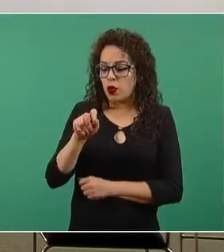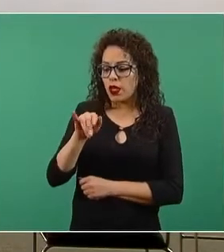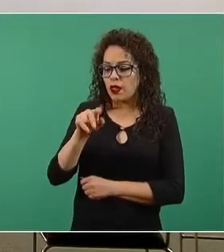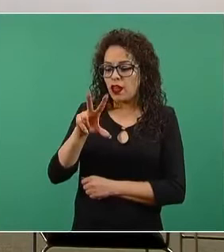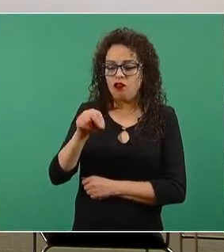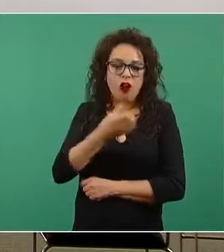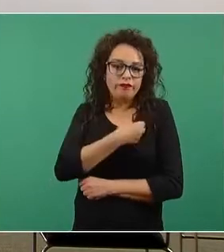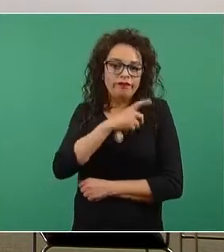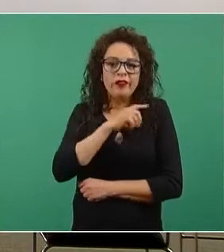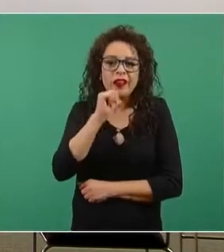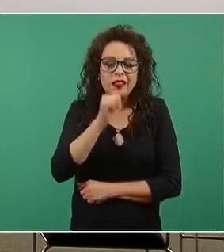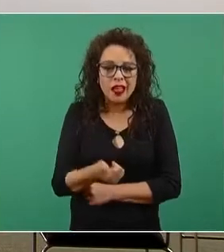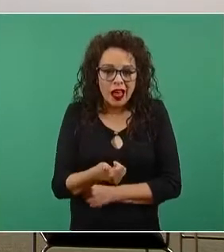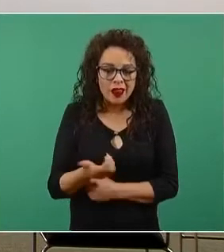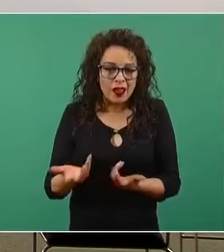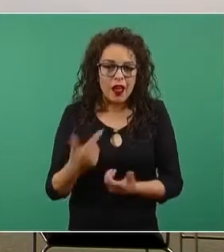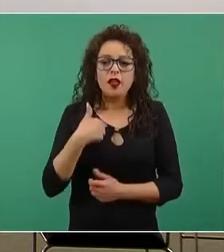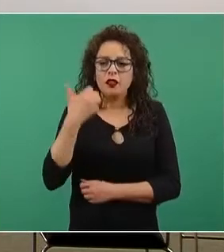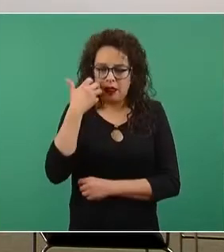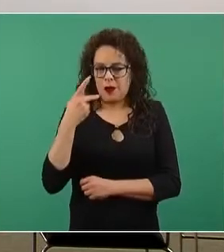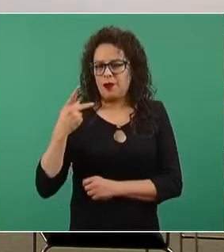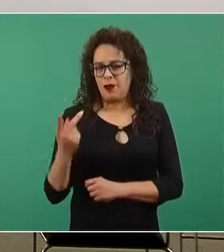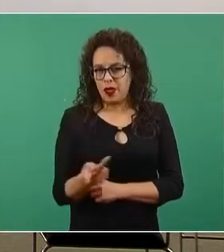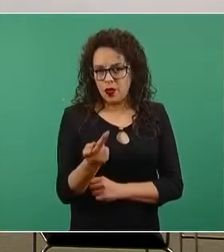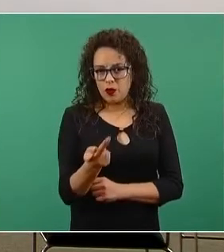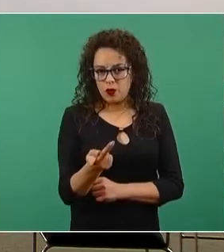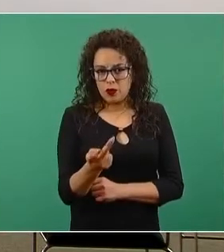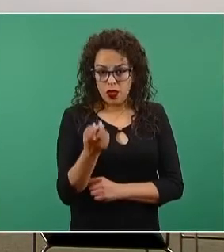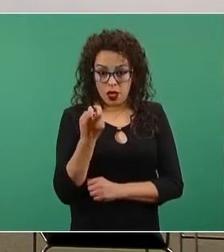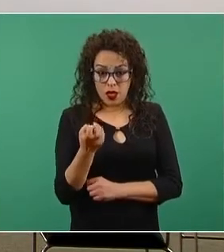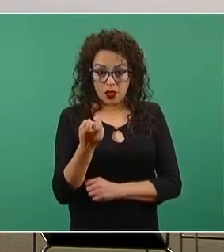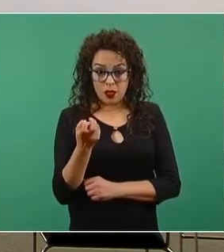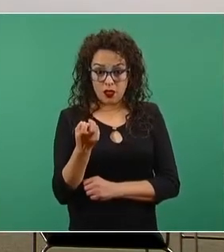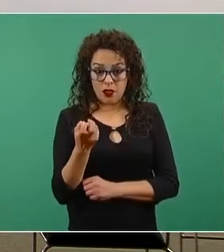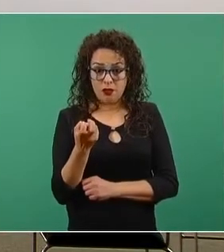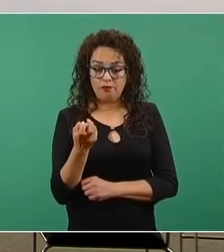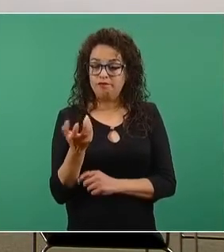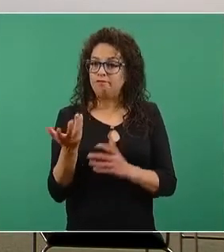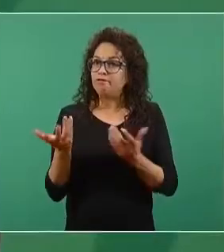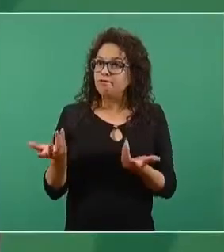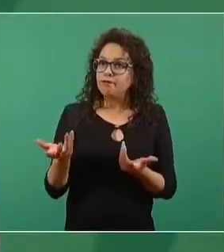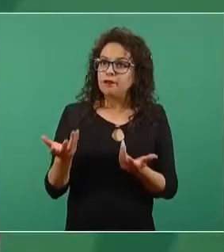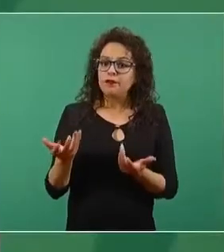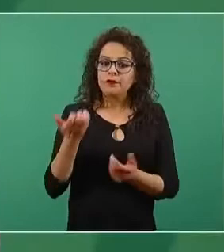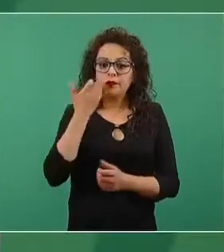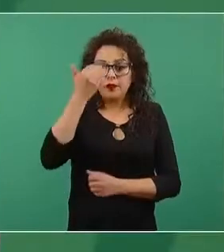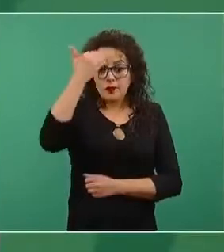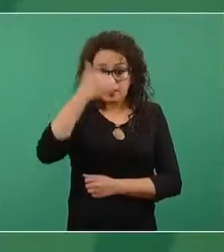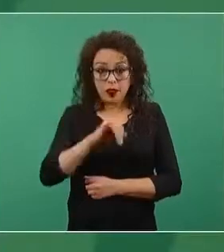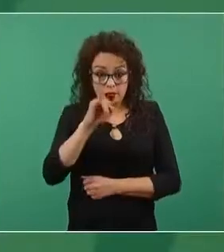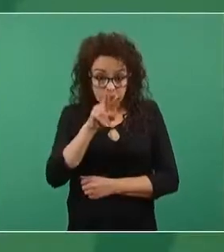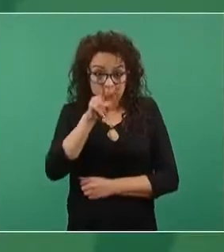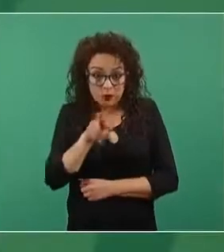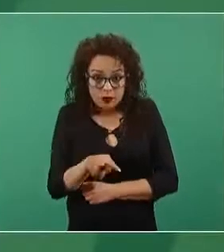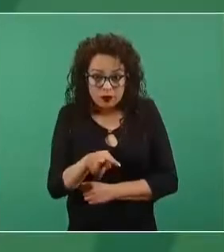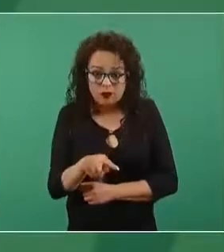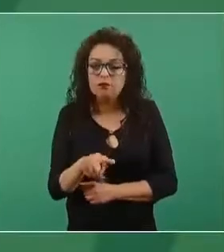adolescentes. Quisiera preguntarle esto es hasta qué grado es real